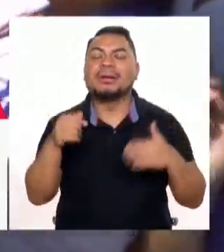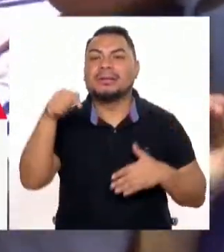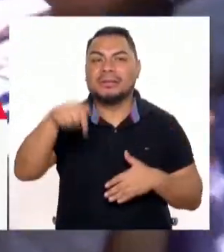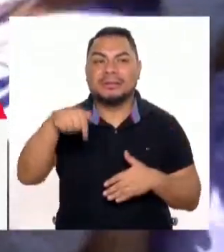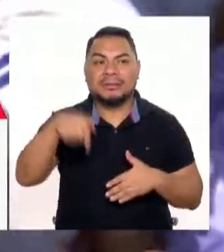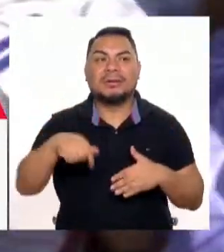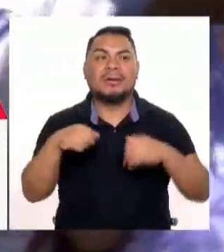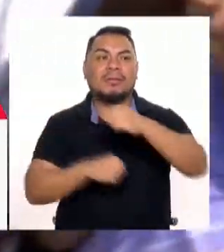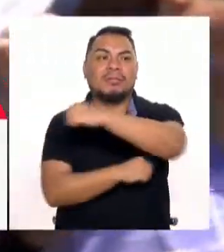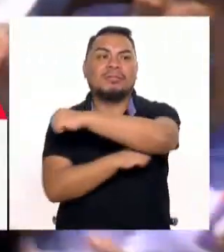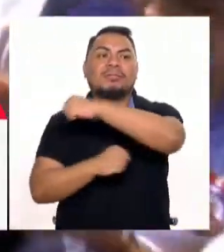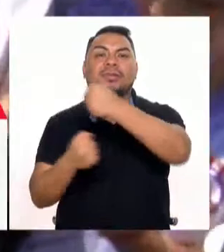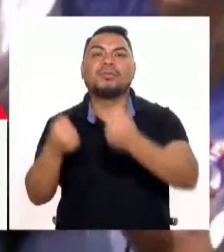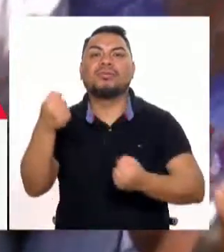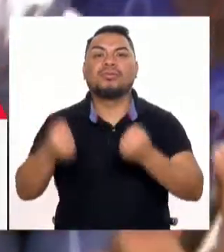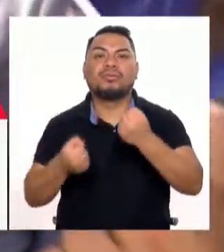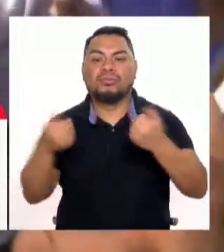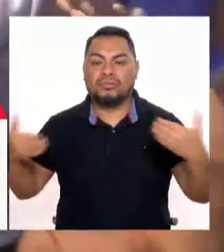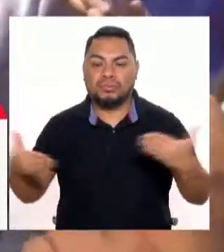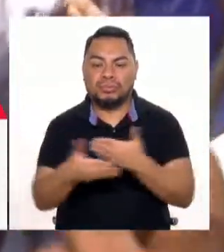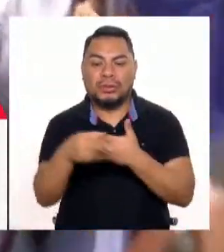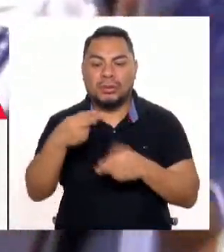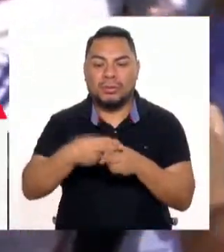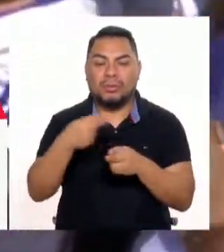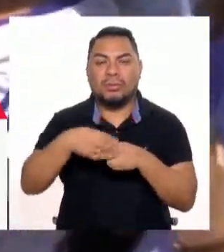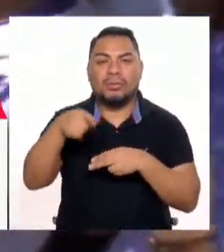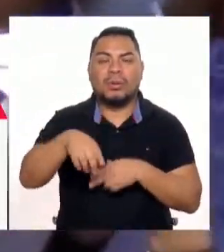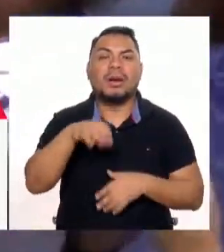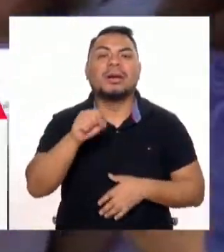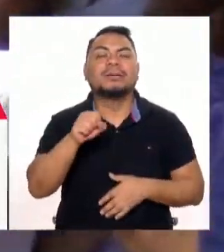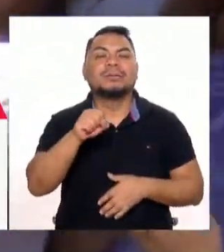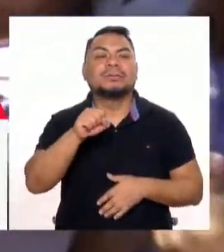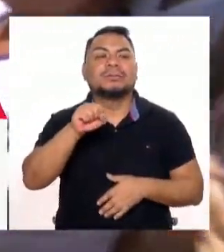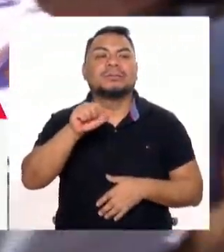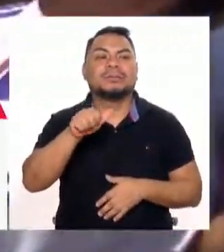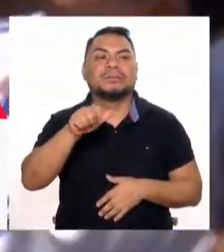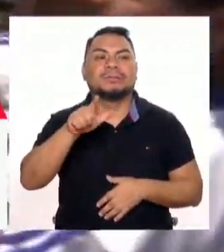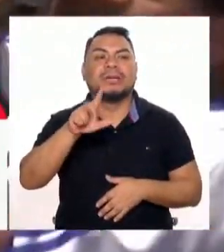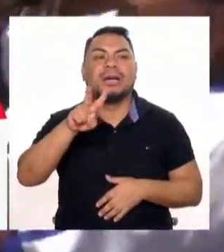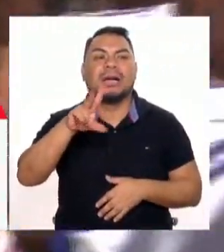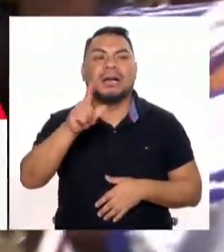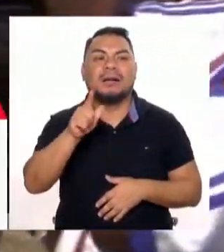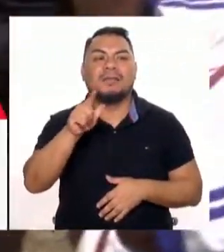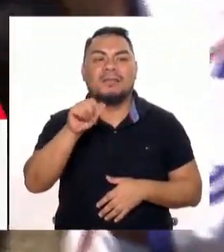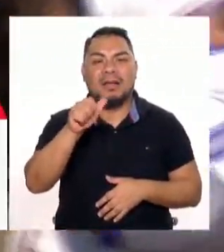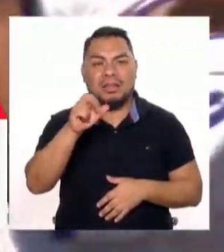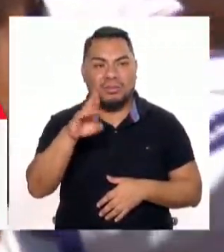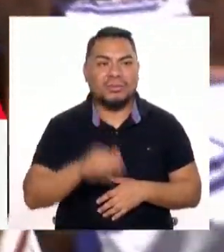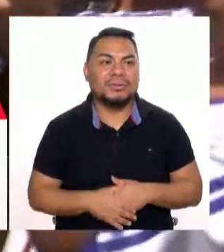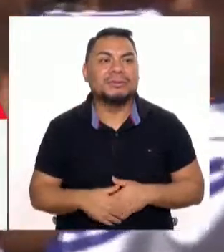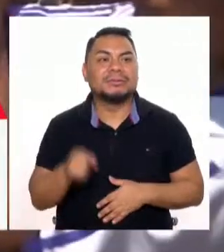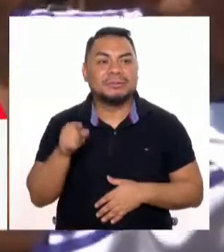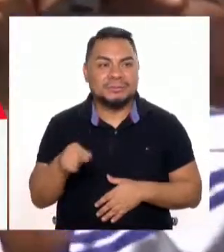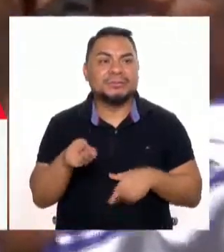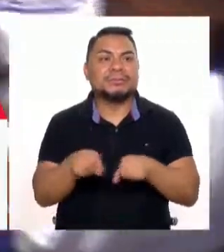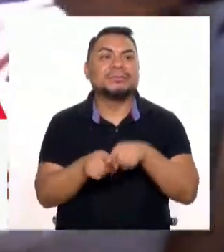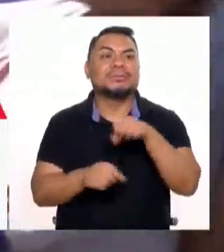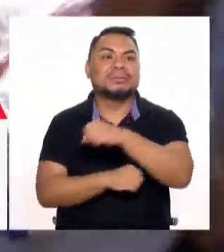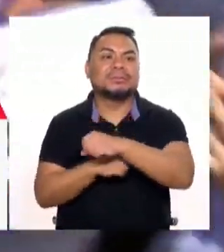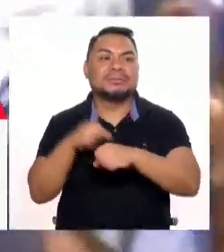este puente vehicular conocido como Salvador como lo señalábamos este puente vehicular